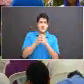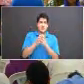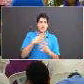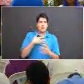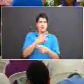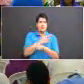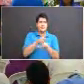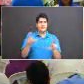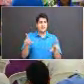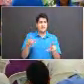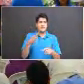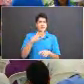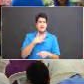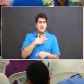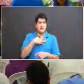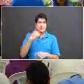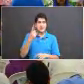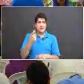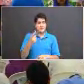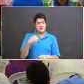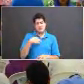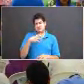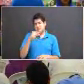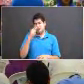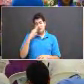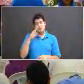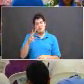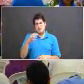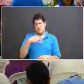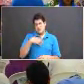libres aún de mis faltas que me son ocultas.